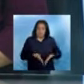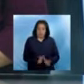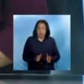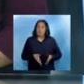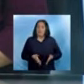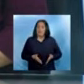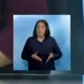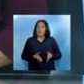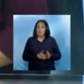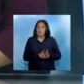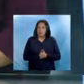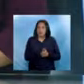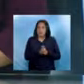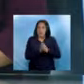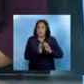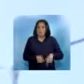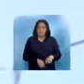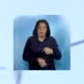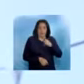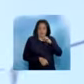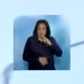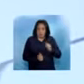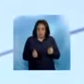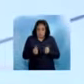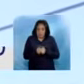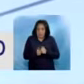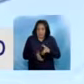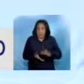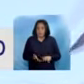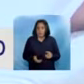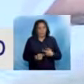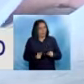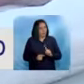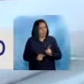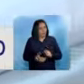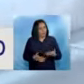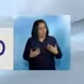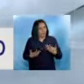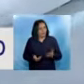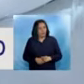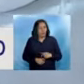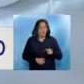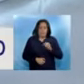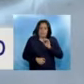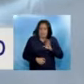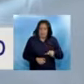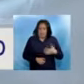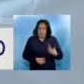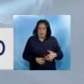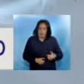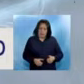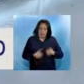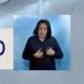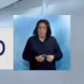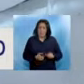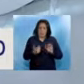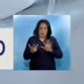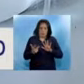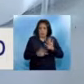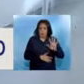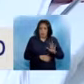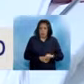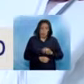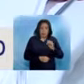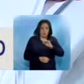embargo, no todo es felicidad en este caso. Les daban muy pocas probabilidades de vida. Es que el 85% de